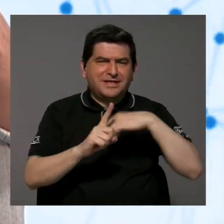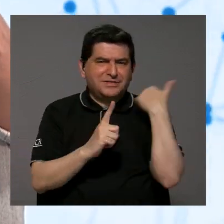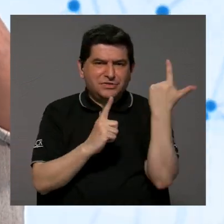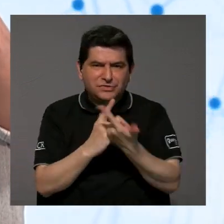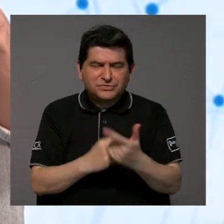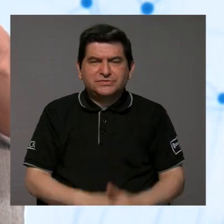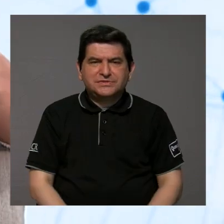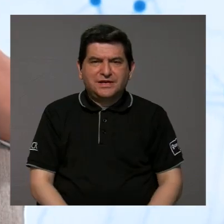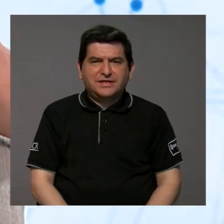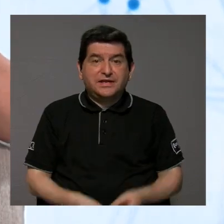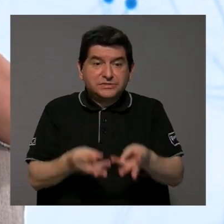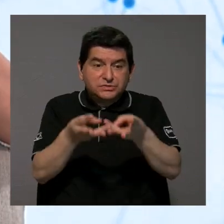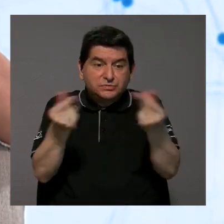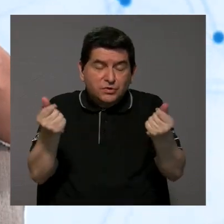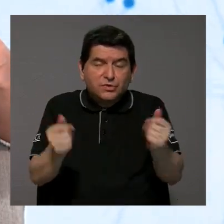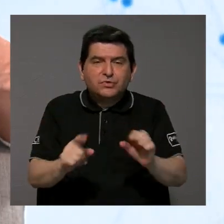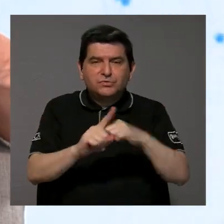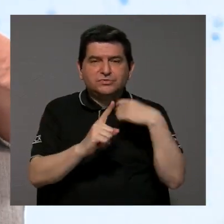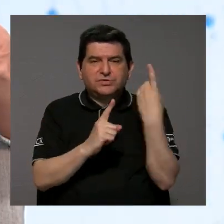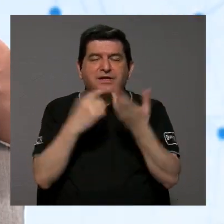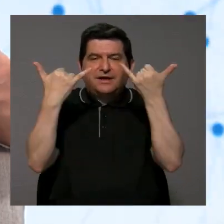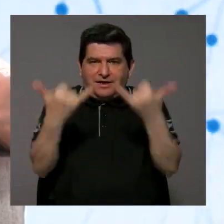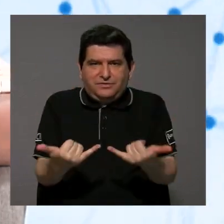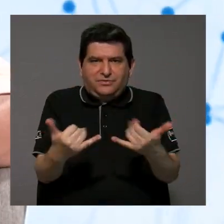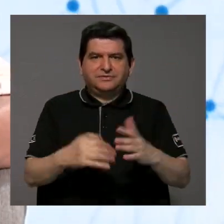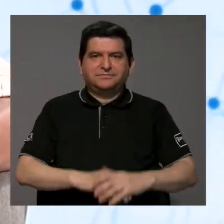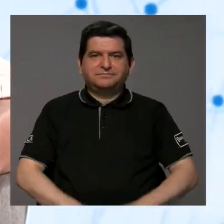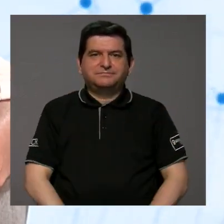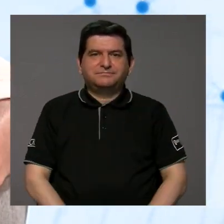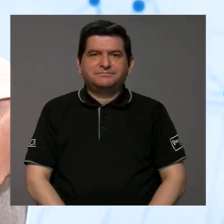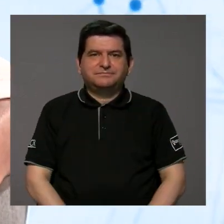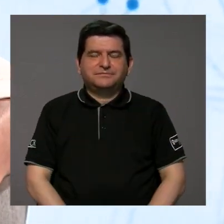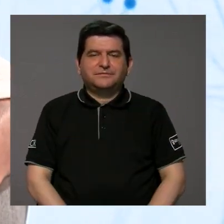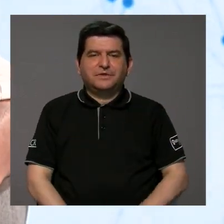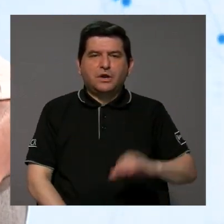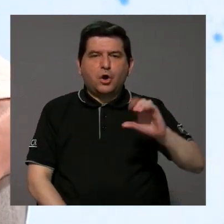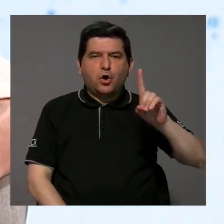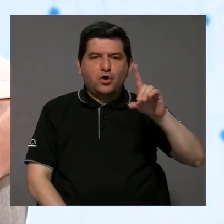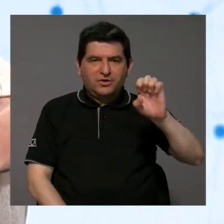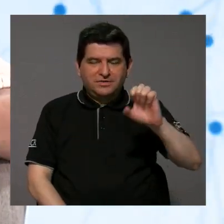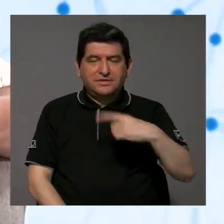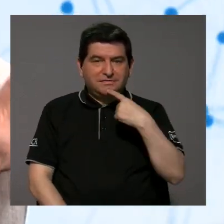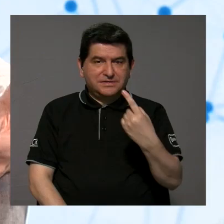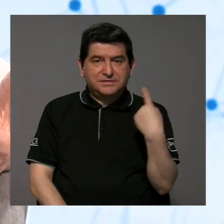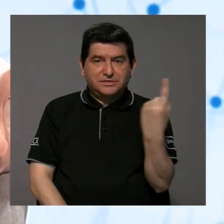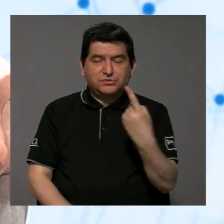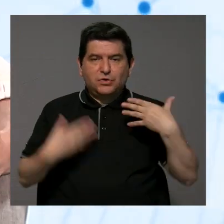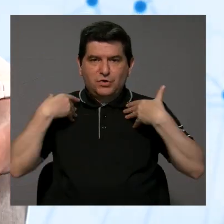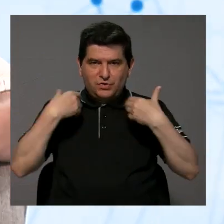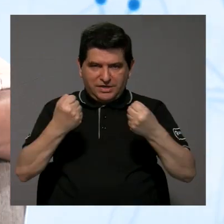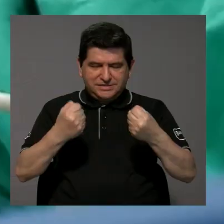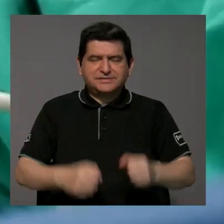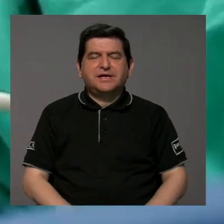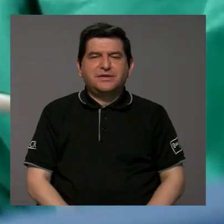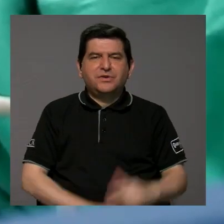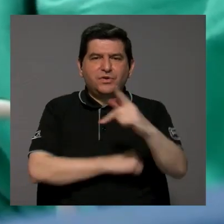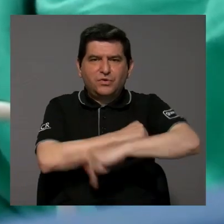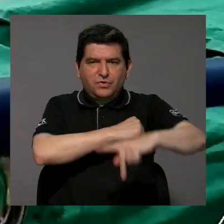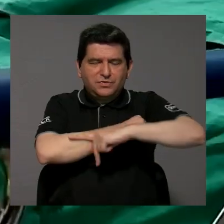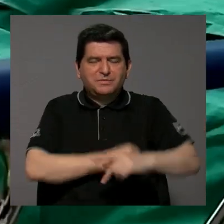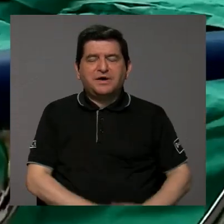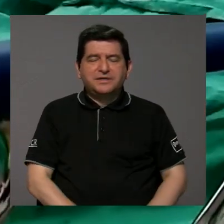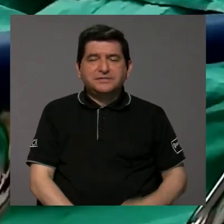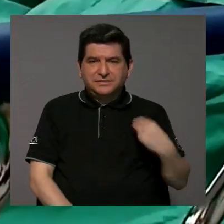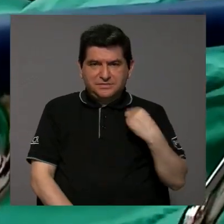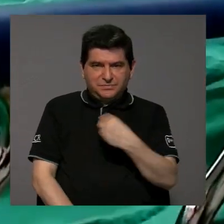problemas sociales que traen la sociedad actual. De hecho, la OCDE ha documentado que solo en salud, en promedio, los países